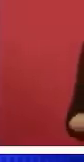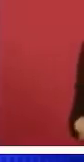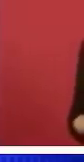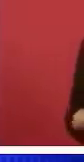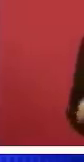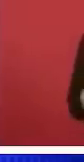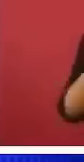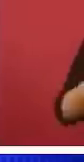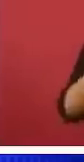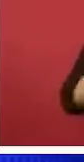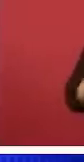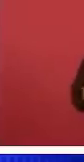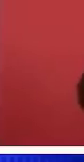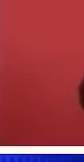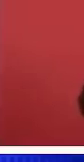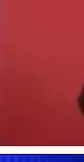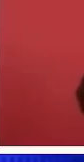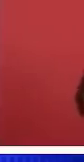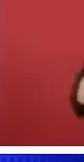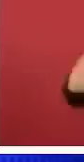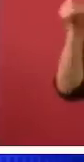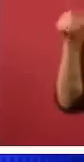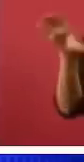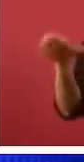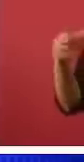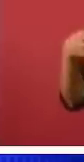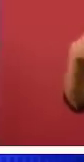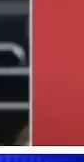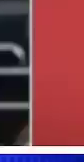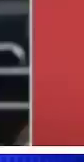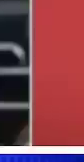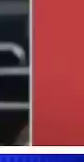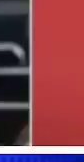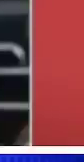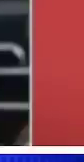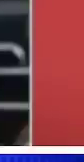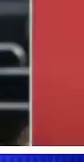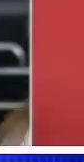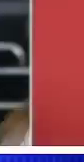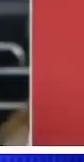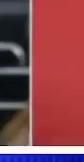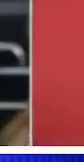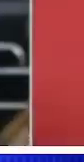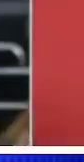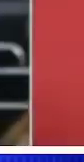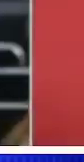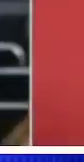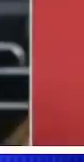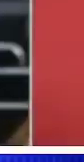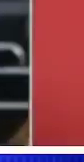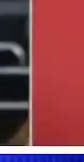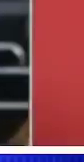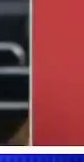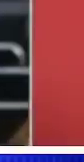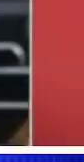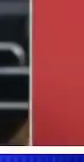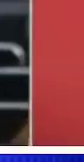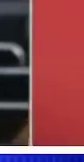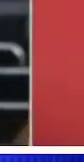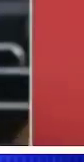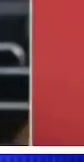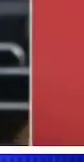Obrador también nos llega otro mensaje en donde Parece ser que ya desde el Gobierno Federal están dispuestos a revisar un tema que justamente